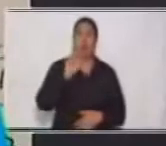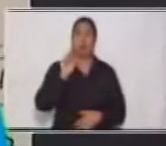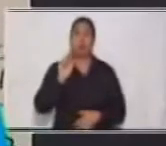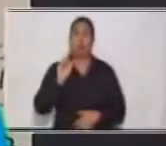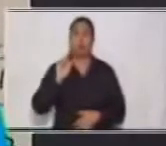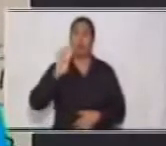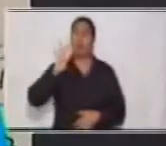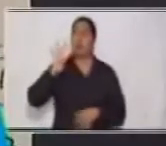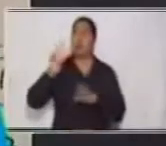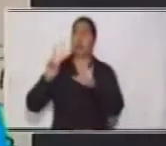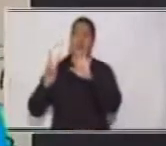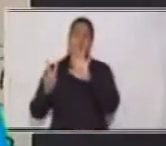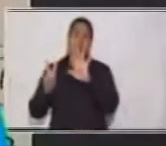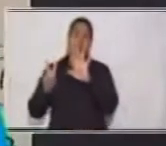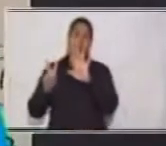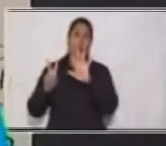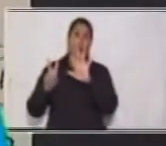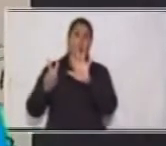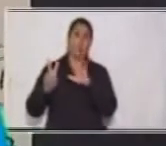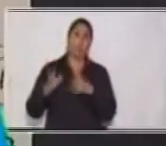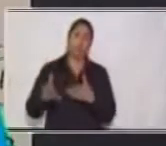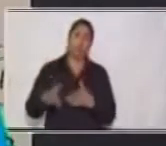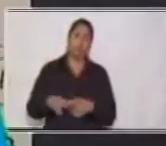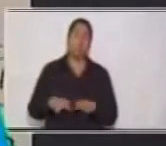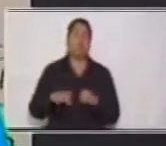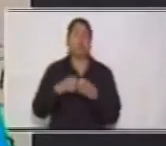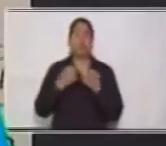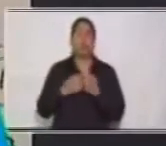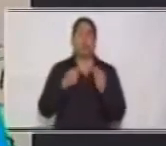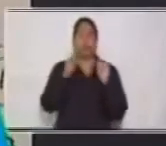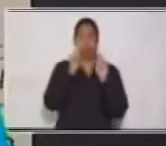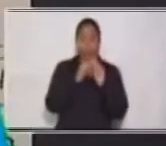4.47. Y entonces se trazan del centro